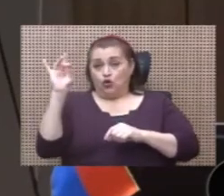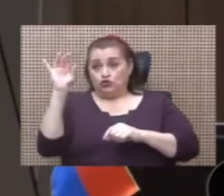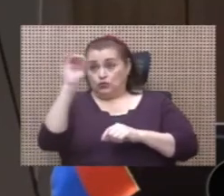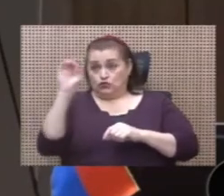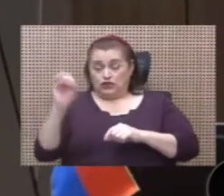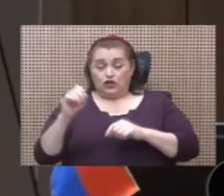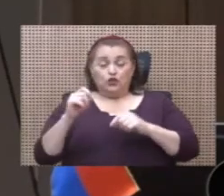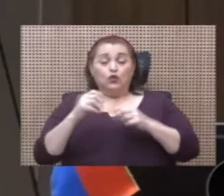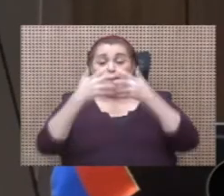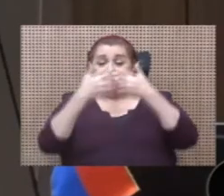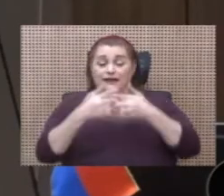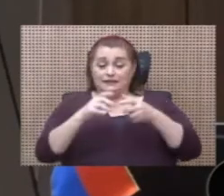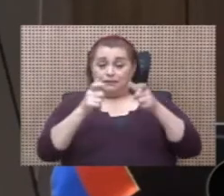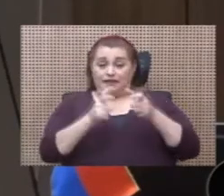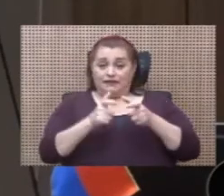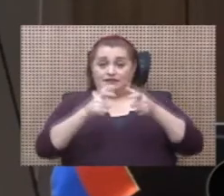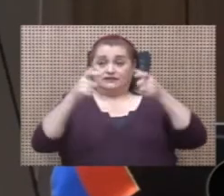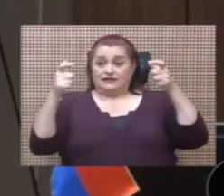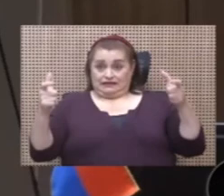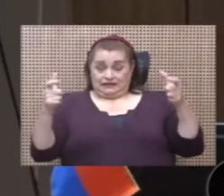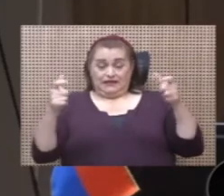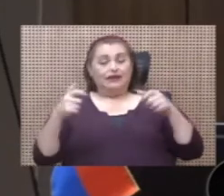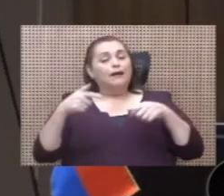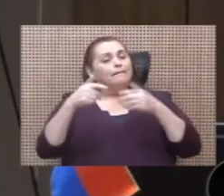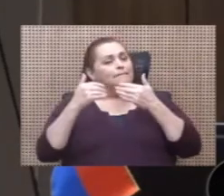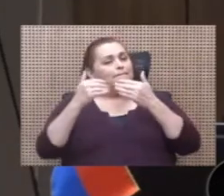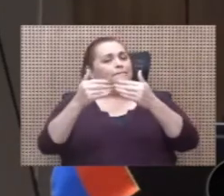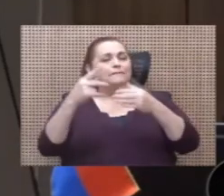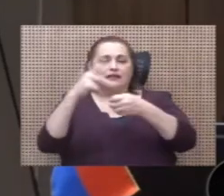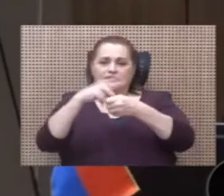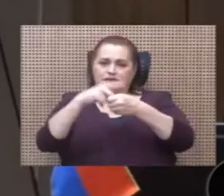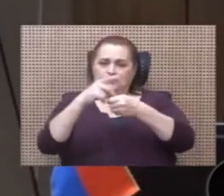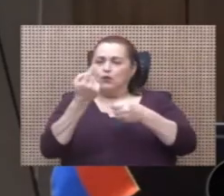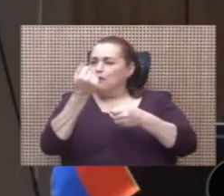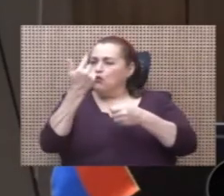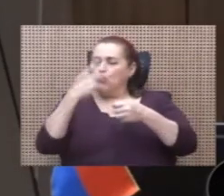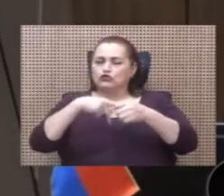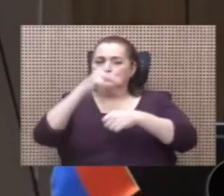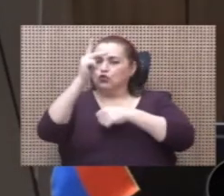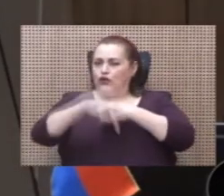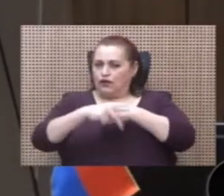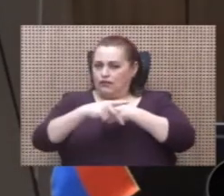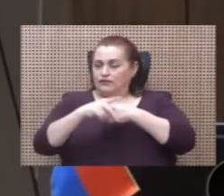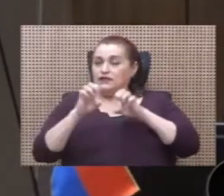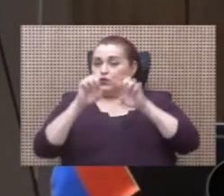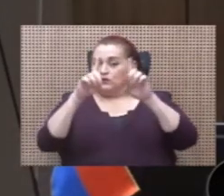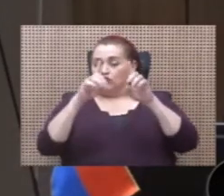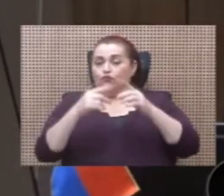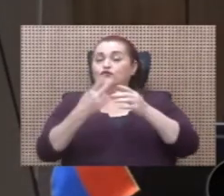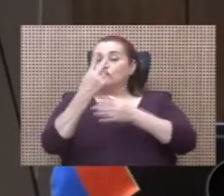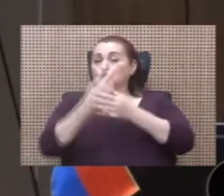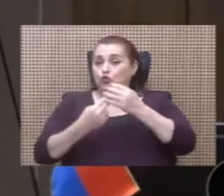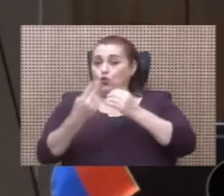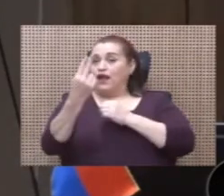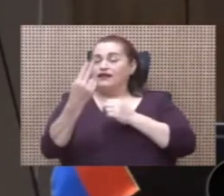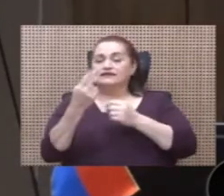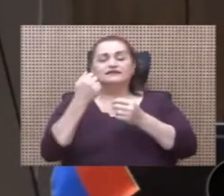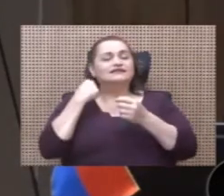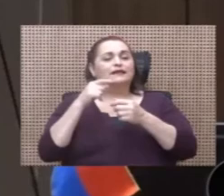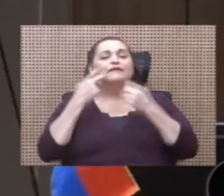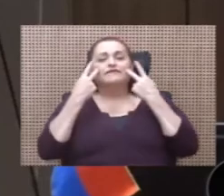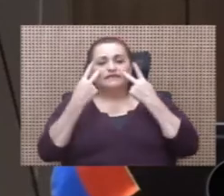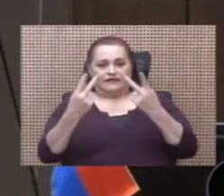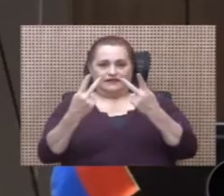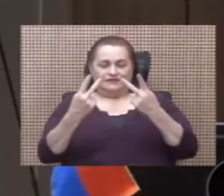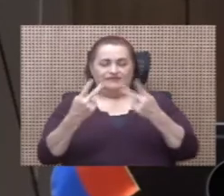medianas y grandes han participado y muy pocos programas de Educación Dual se materializaron efectivamente